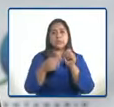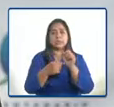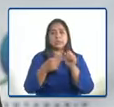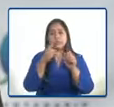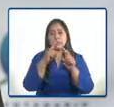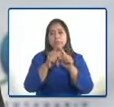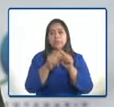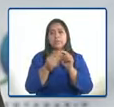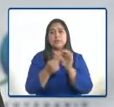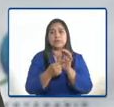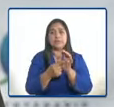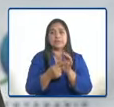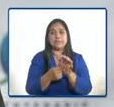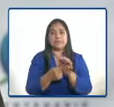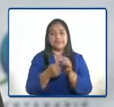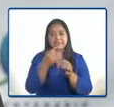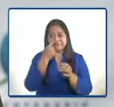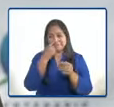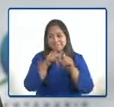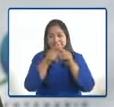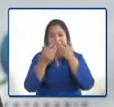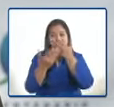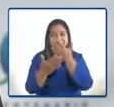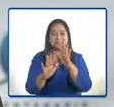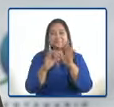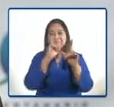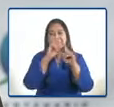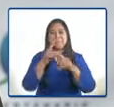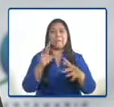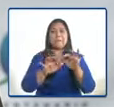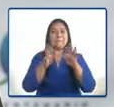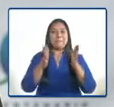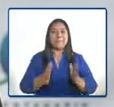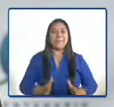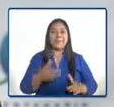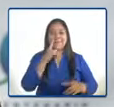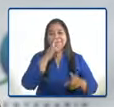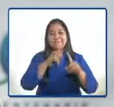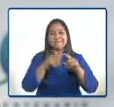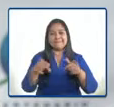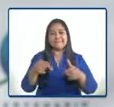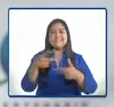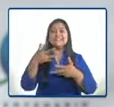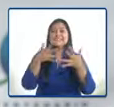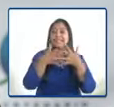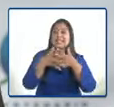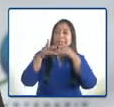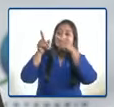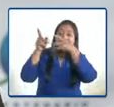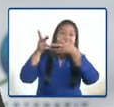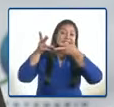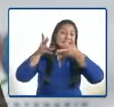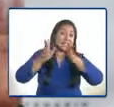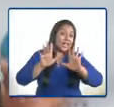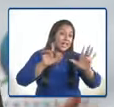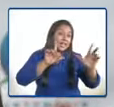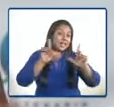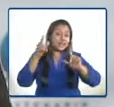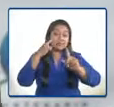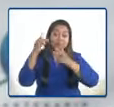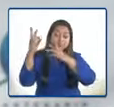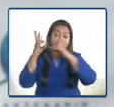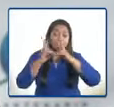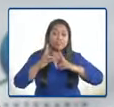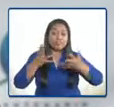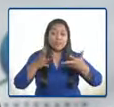Alejandro Yamatei, y el secretario de los Estados Unidos, Alejandro Mayorkas. Y ese centro ya está funcionando para recibir